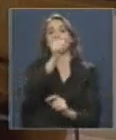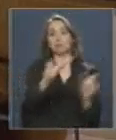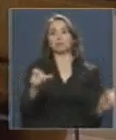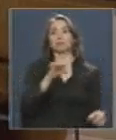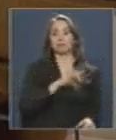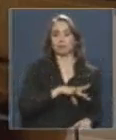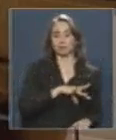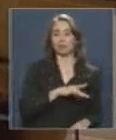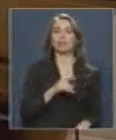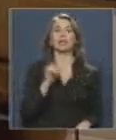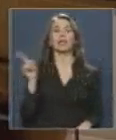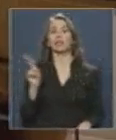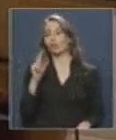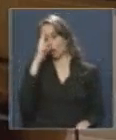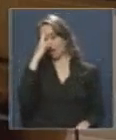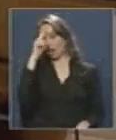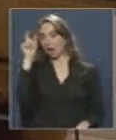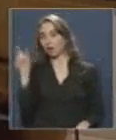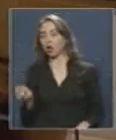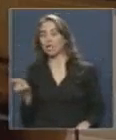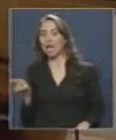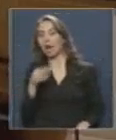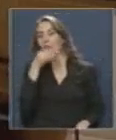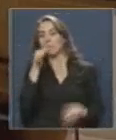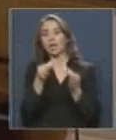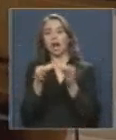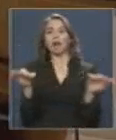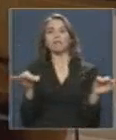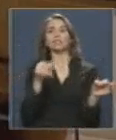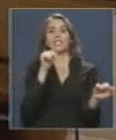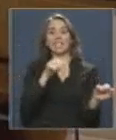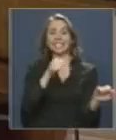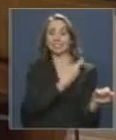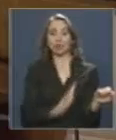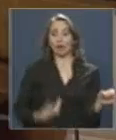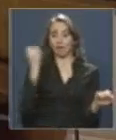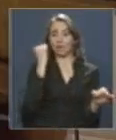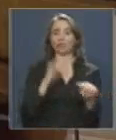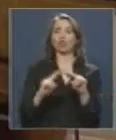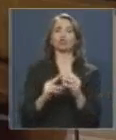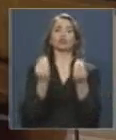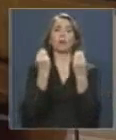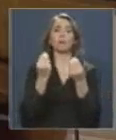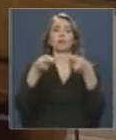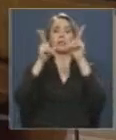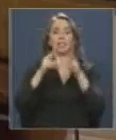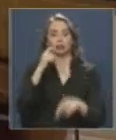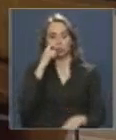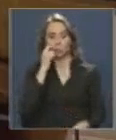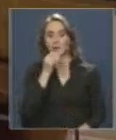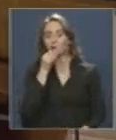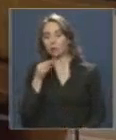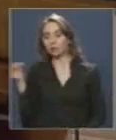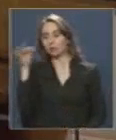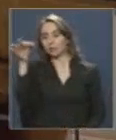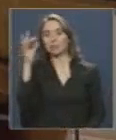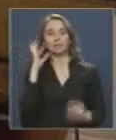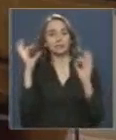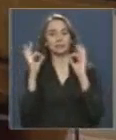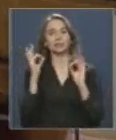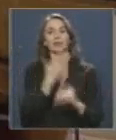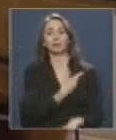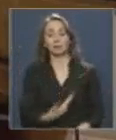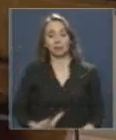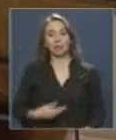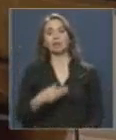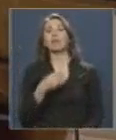este gobierno lo ha hecho bien en materia de derechos humanos. Este gobierno, señora Presidenta, y con el mayor de los respetos se lo planteo a los señores